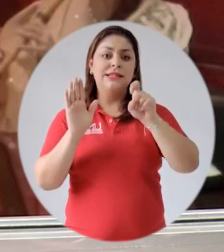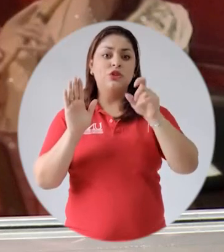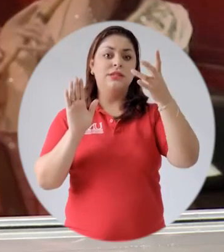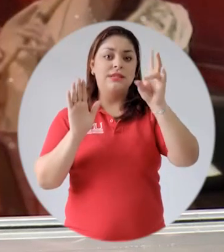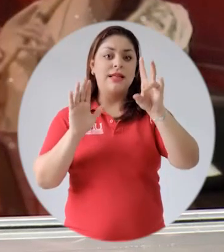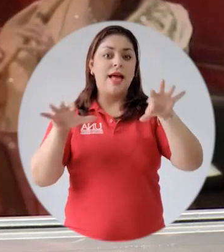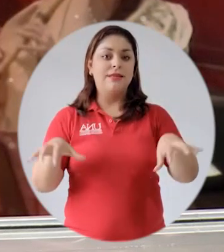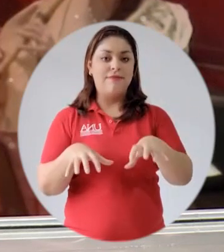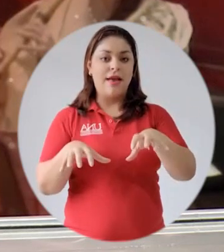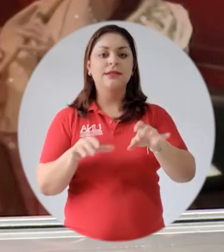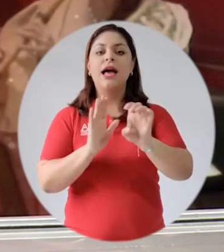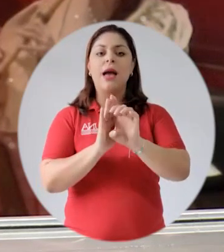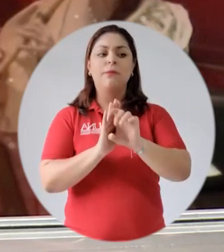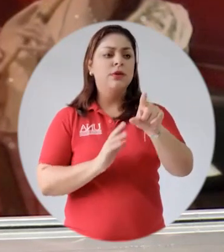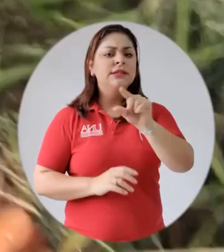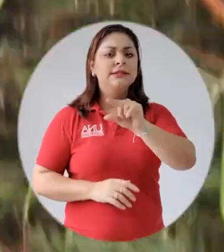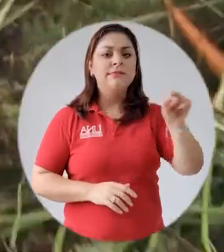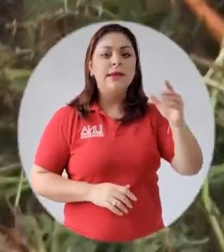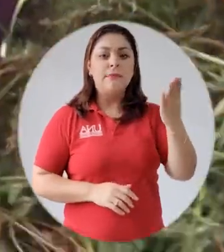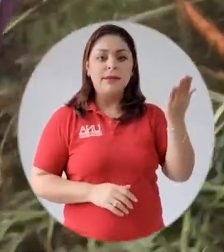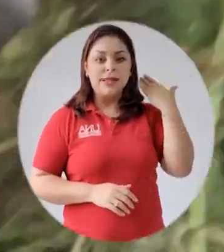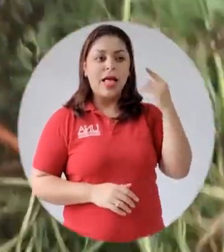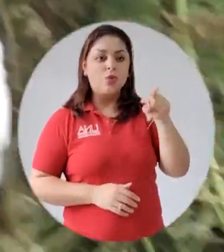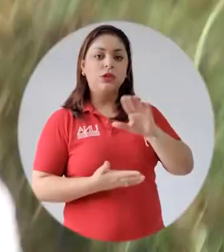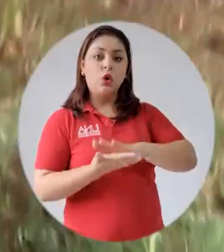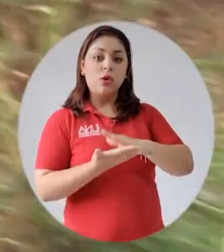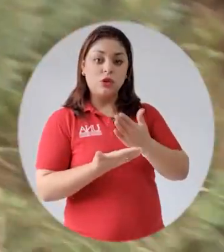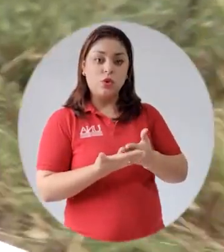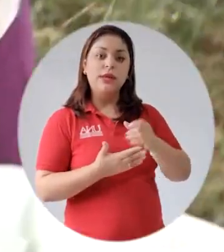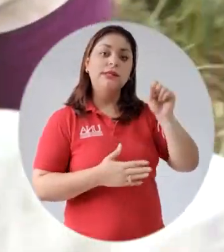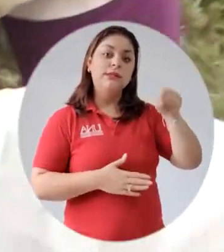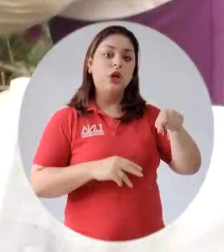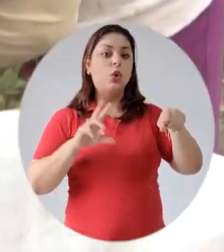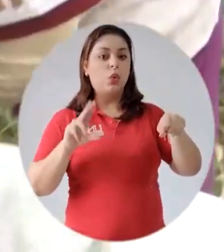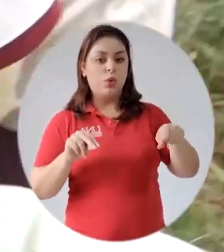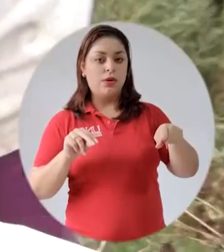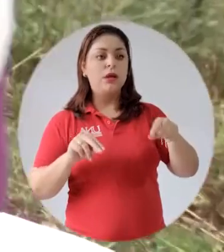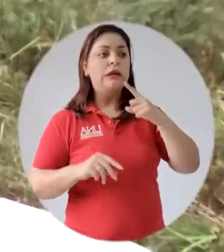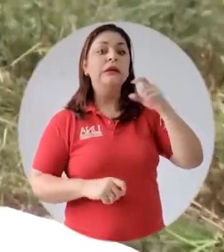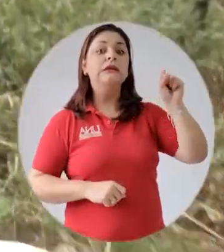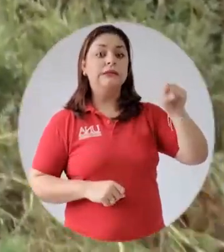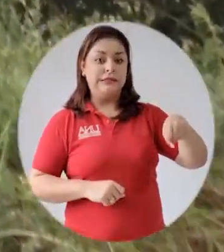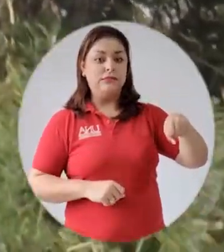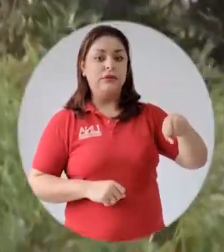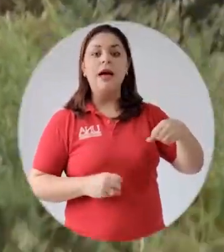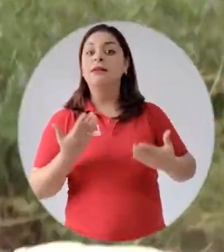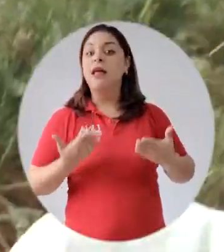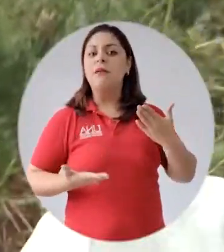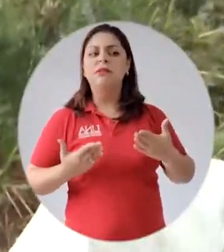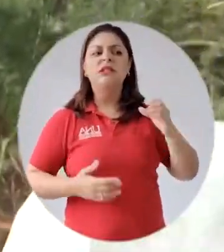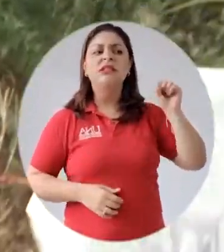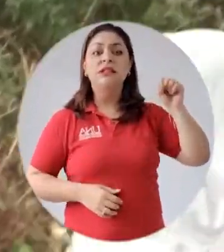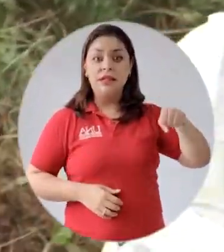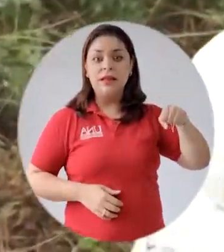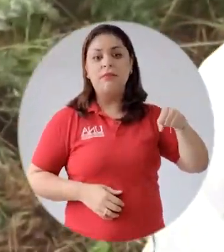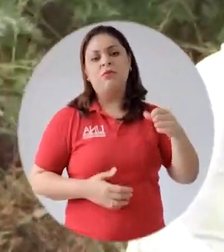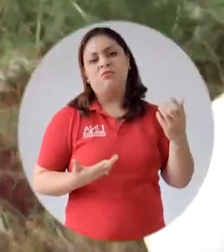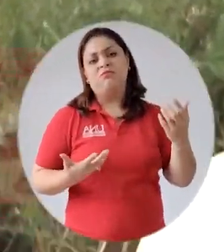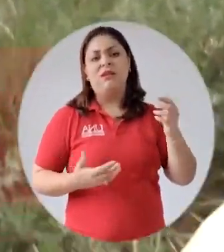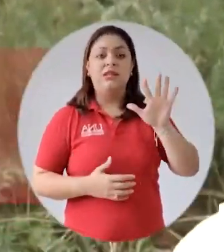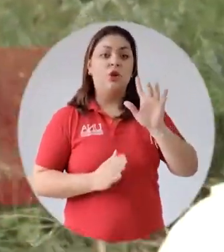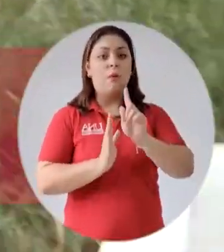como enfatizar en los 4 indicadores y conceptualmente explicaros un poquito. Y tal vez también Irma me pueda ayudar, porque cuando hablamos de